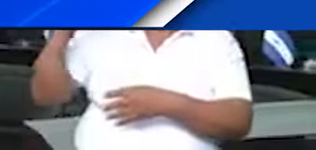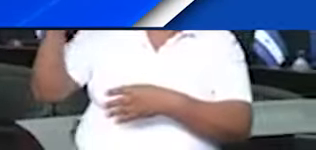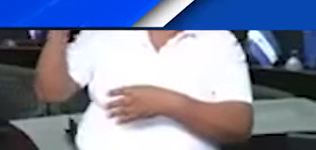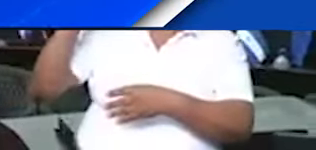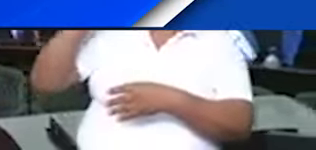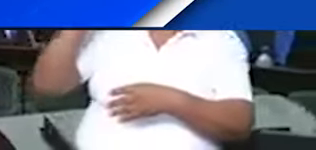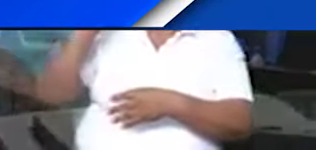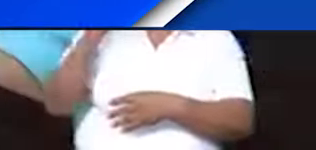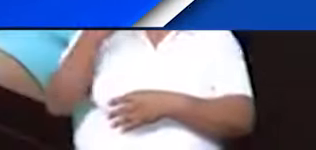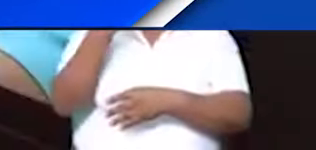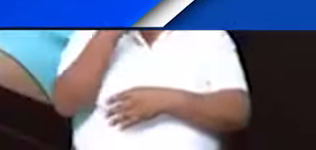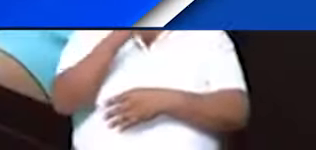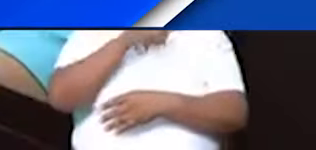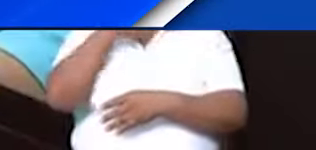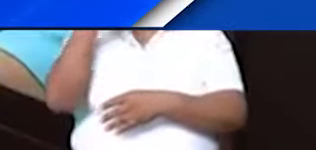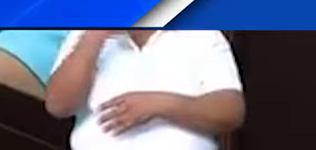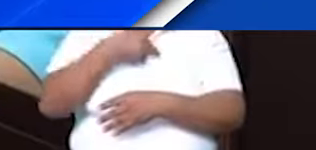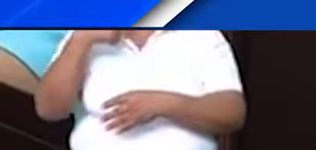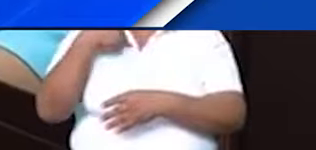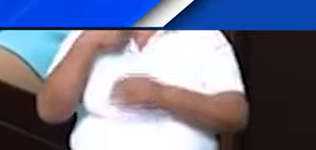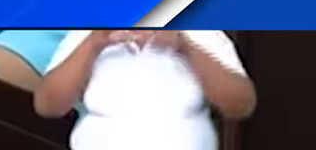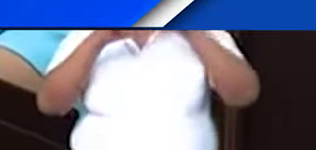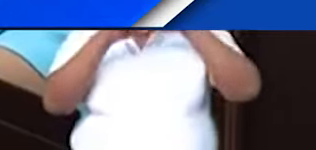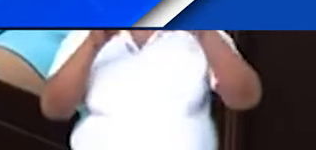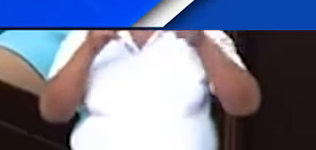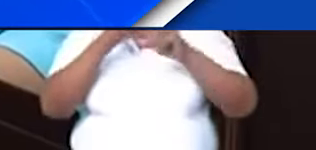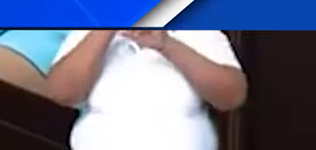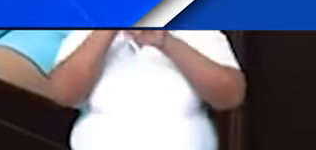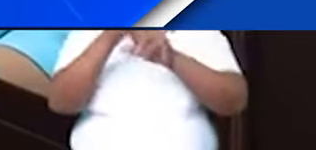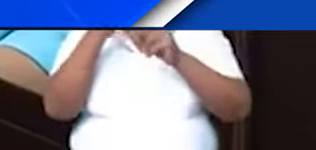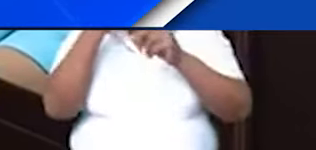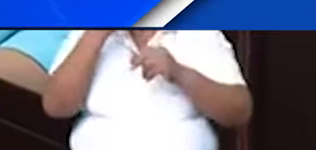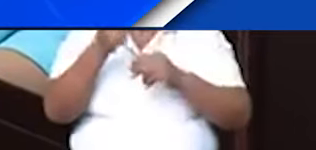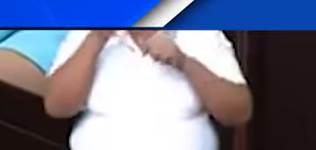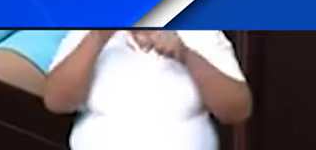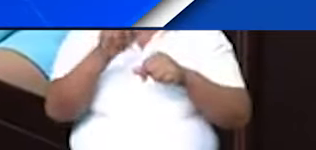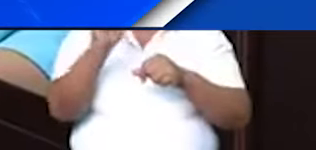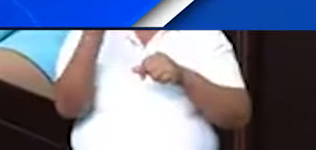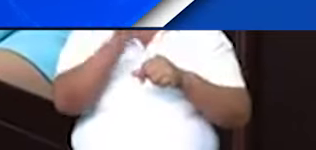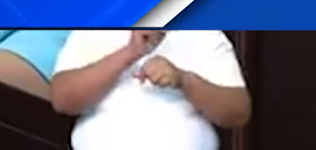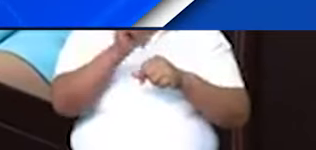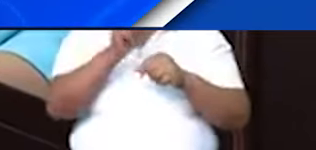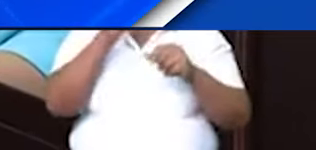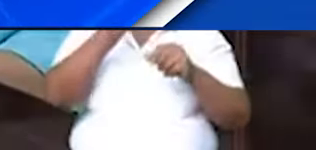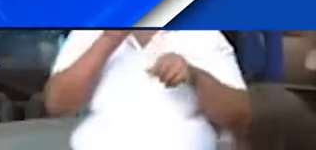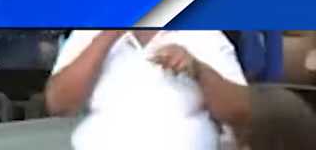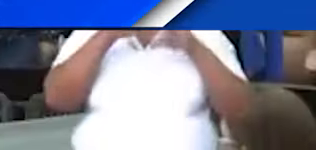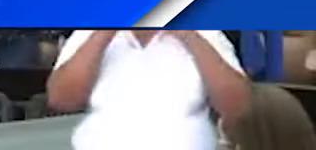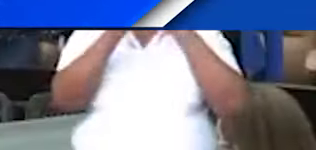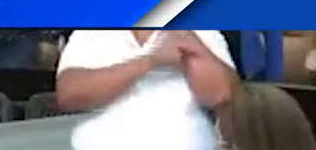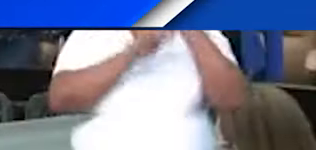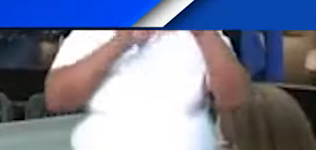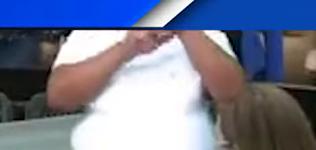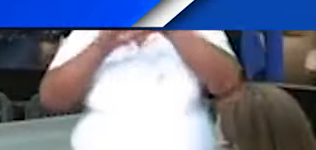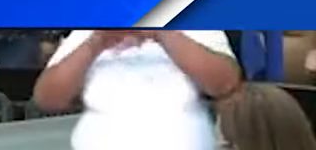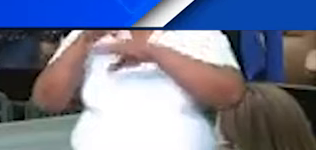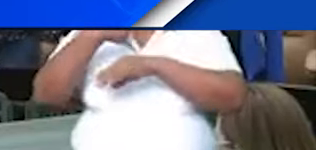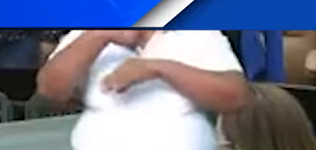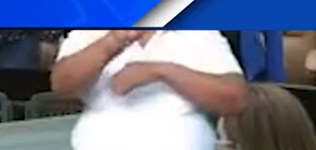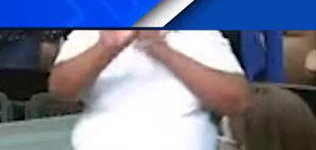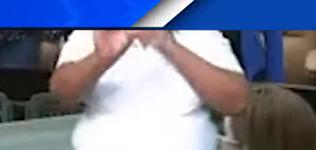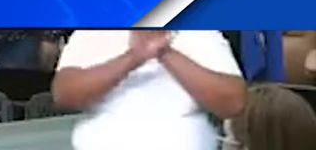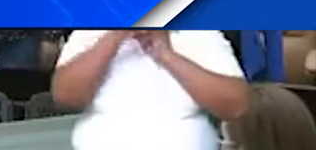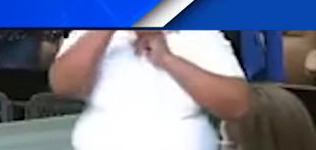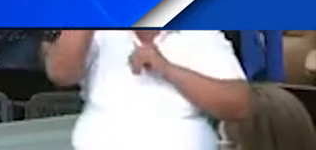Si así lo hicieren, que la patria los reconozca, si no, que ella se los demande y los haga responsables.